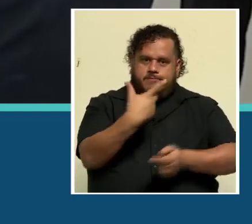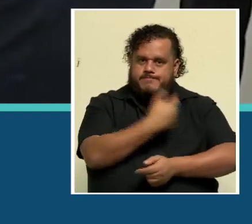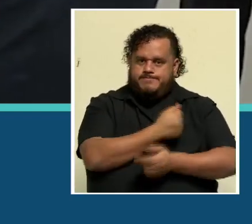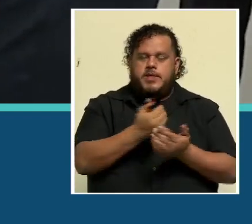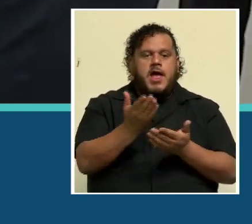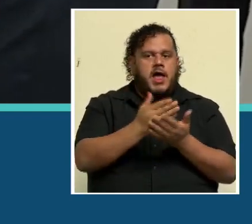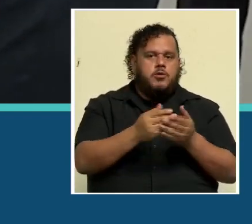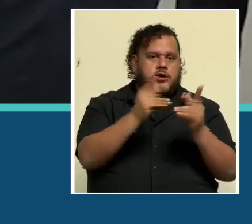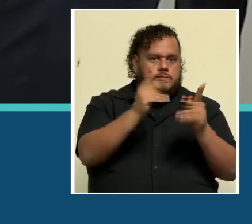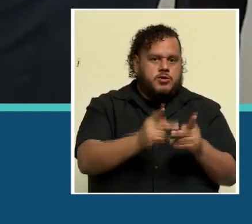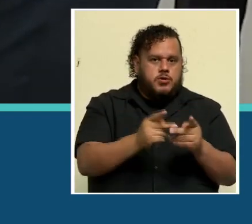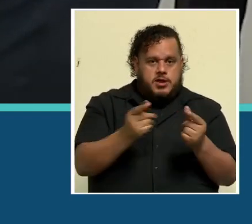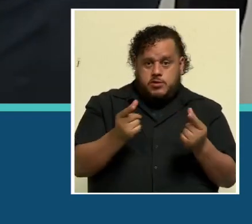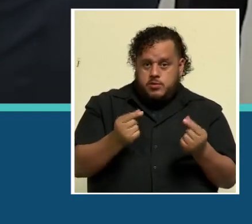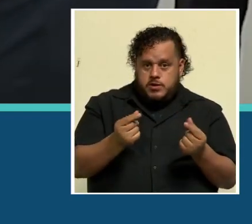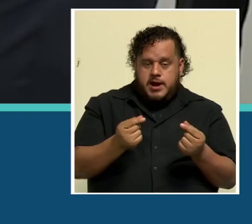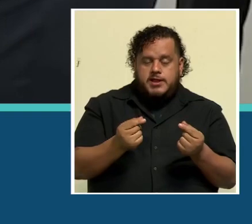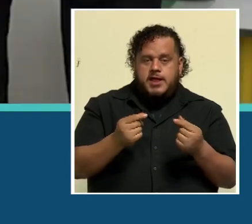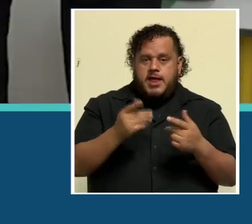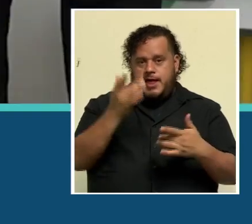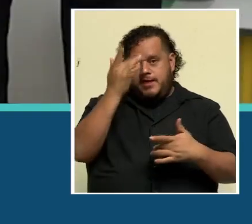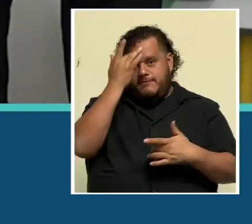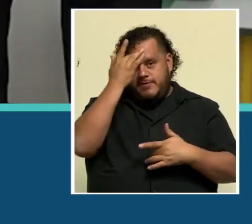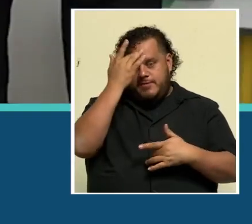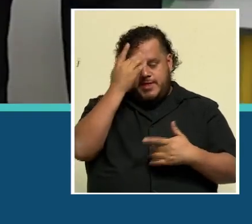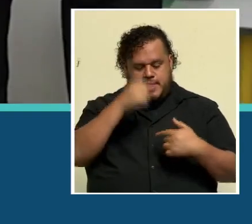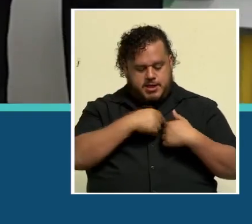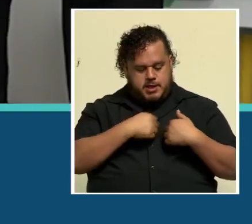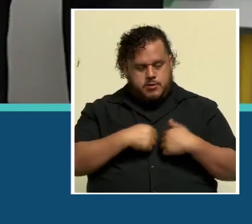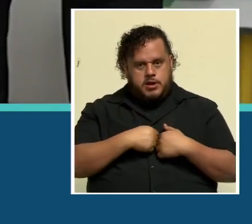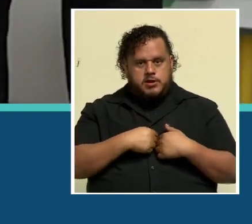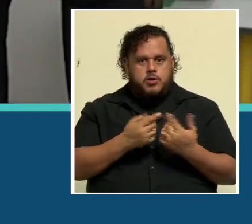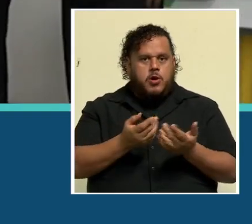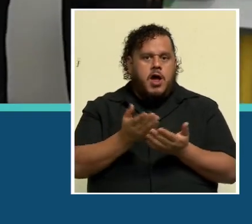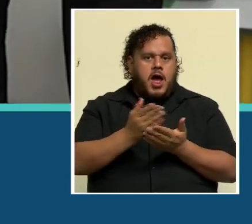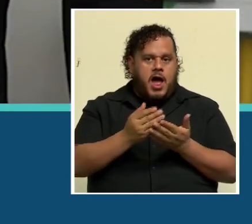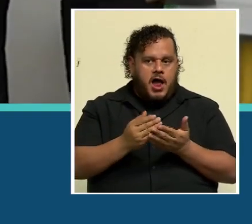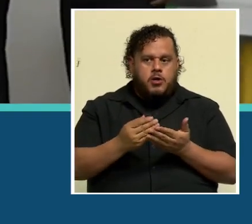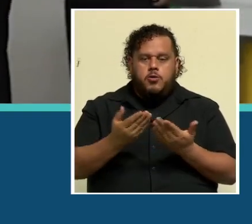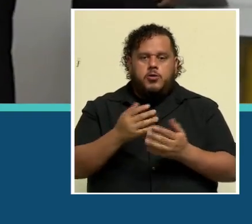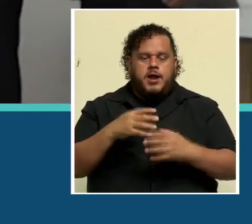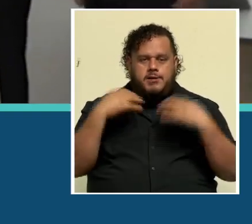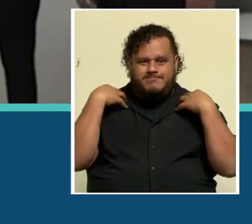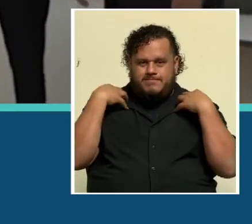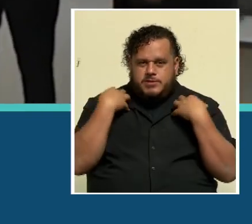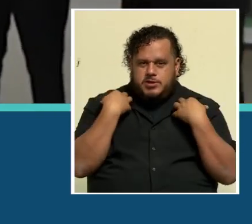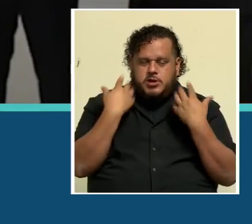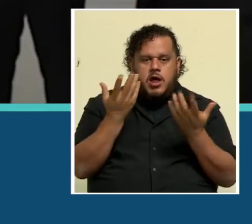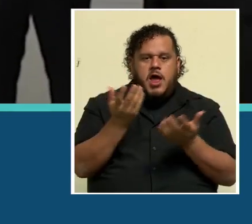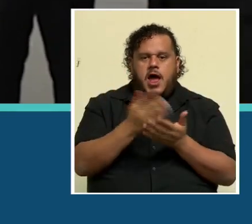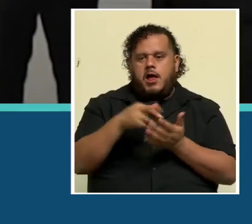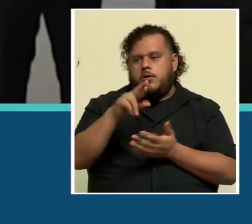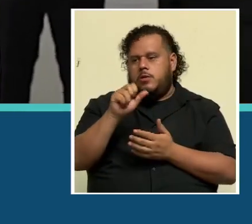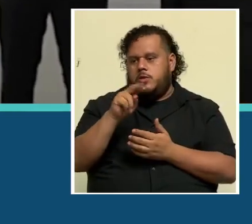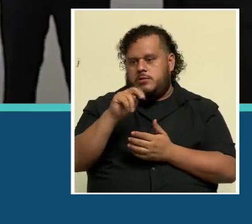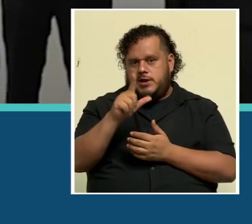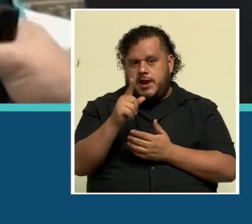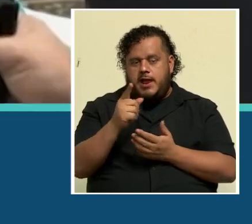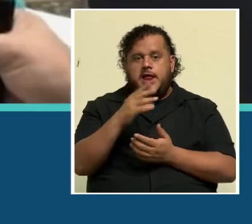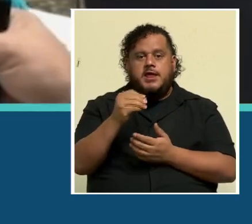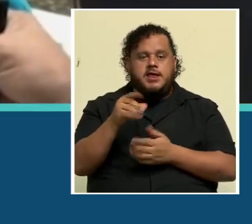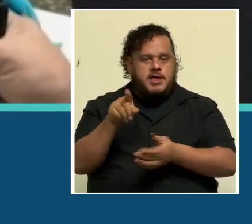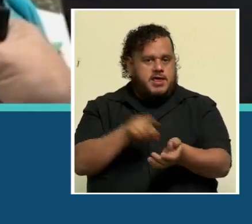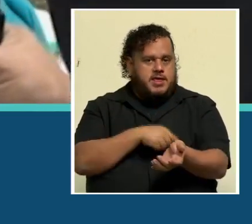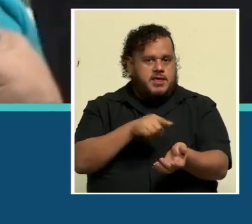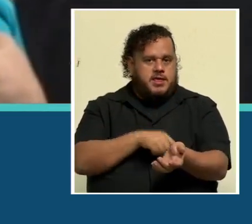con cáncer, enfermedades del corazón, parálisis cerebral infantil, hipertensión, enfermedad renal crónica y diabetes.